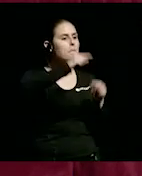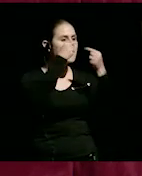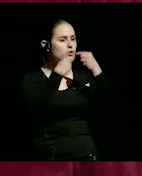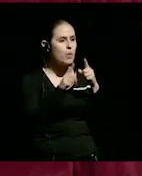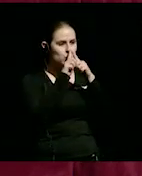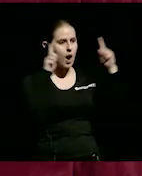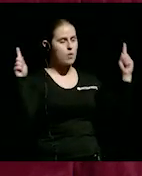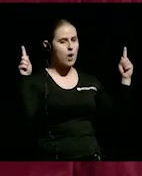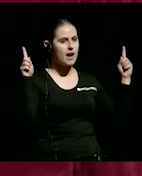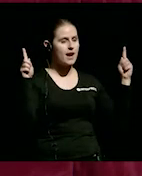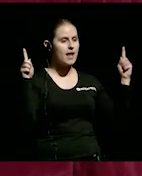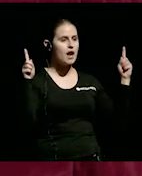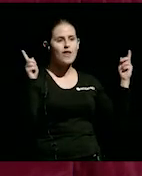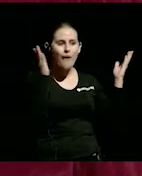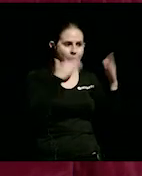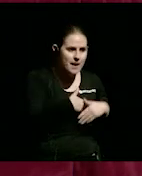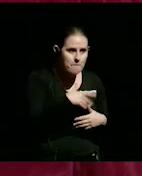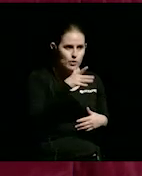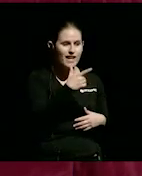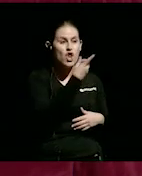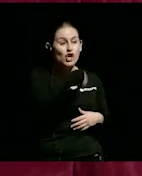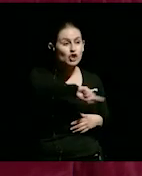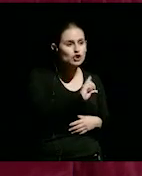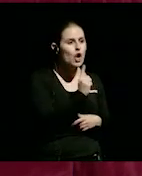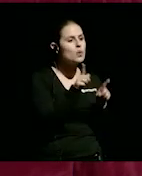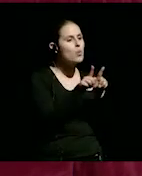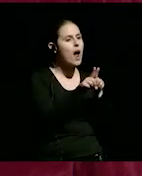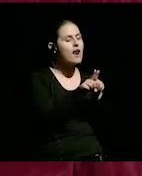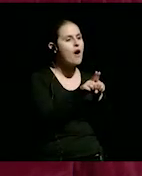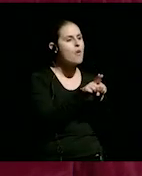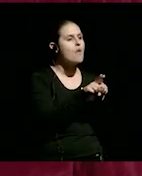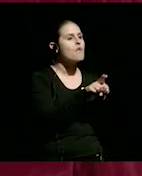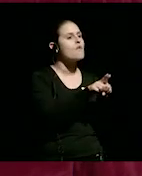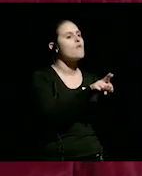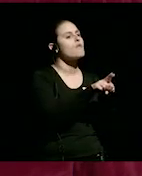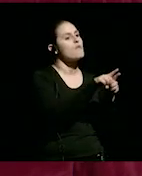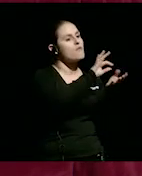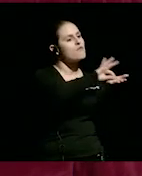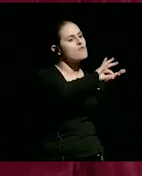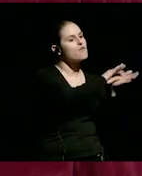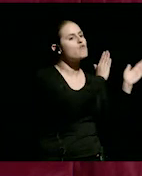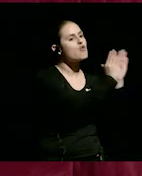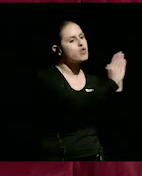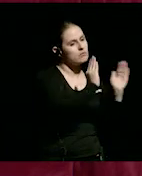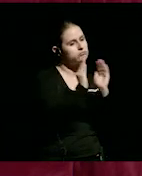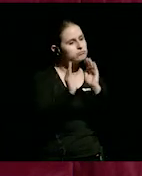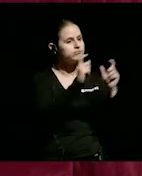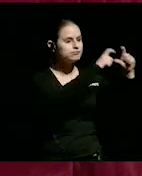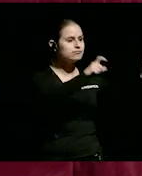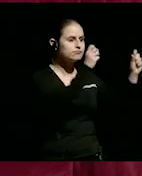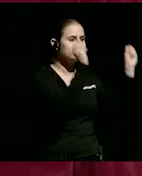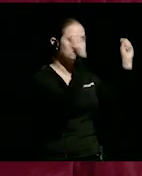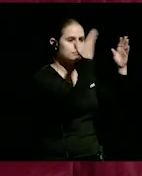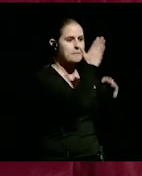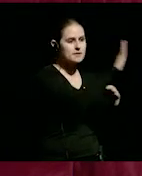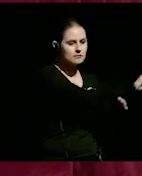no ha existido como tal, porque vamos función a función, donde podemos hacer cosas. Acabamos de presentar una solicitud sobre